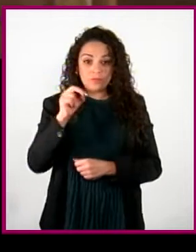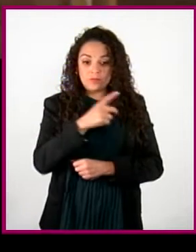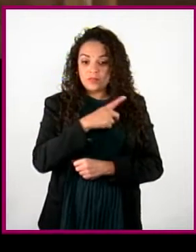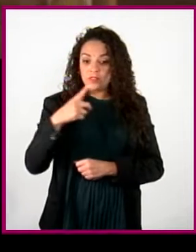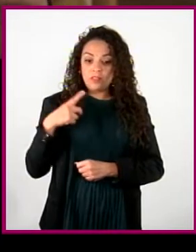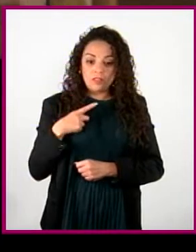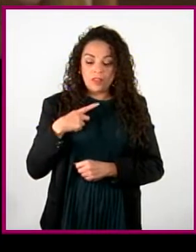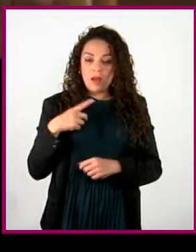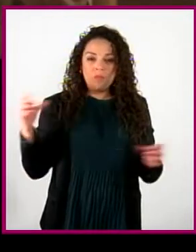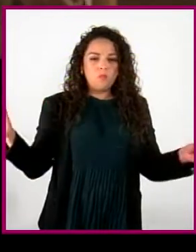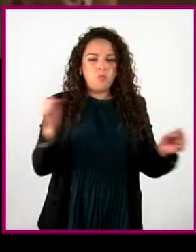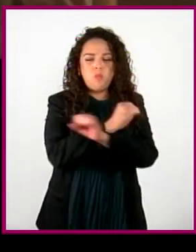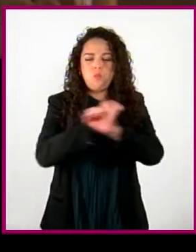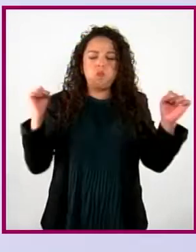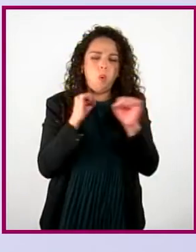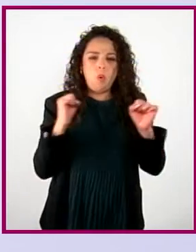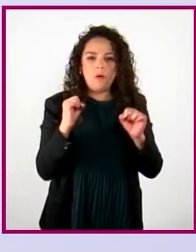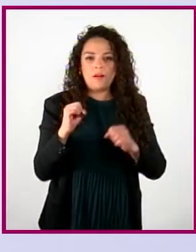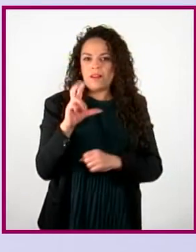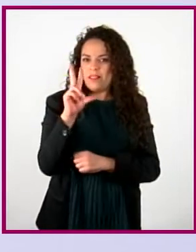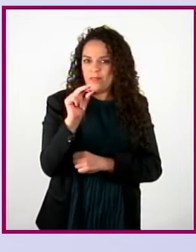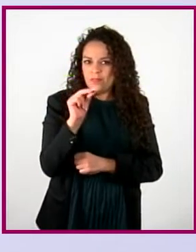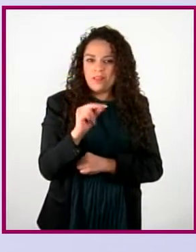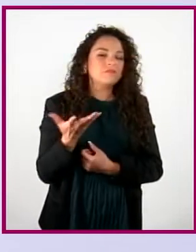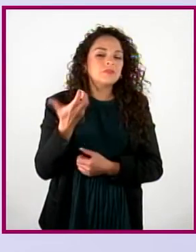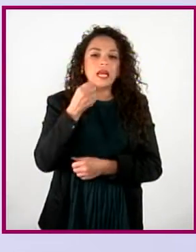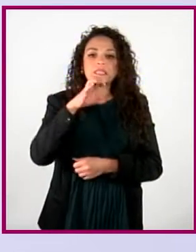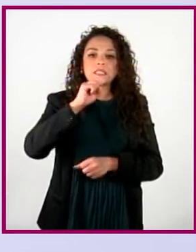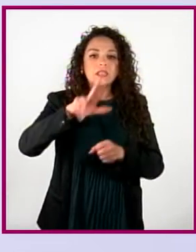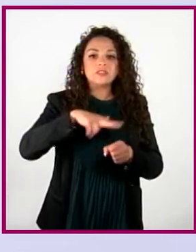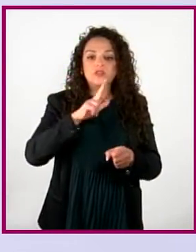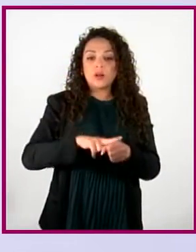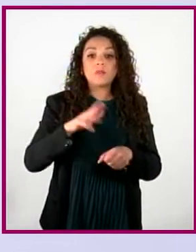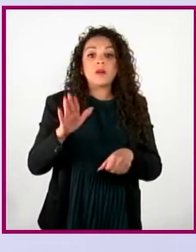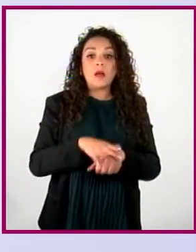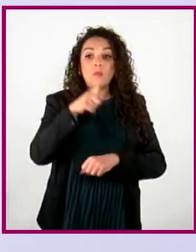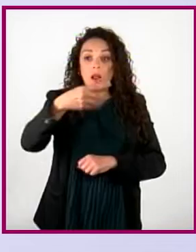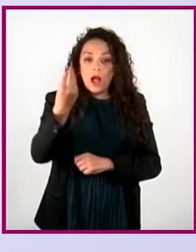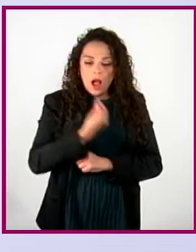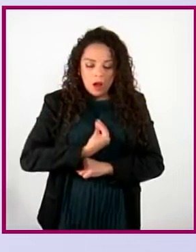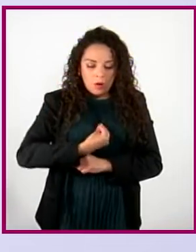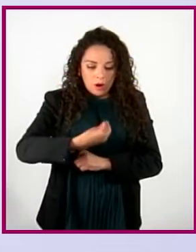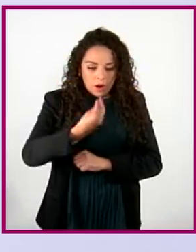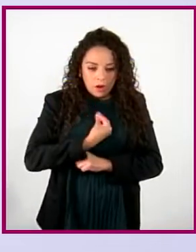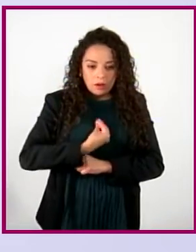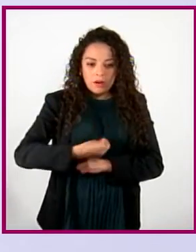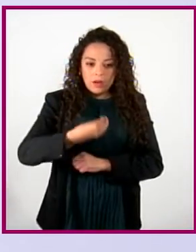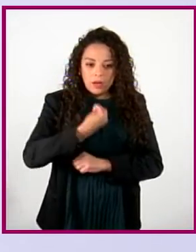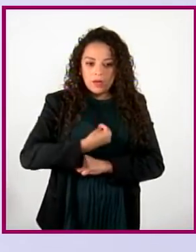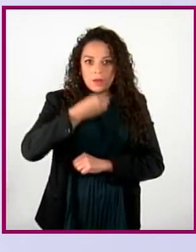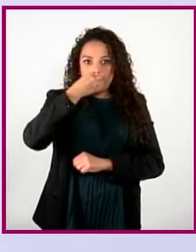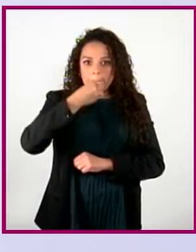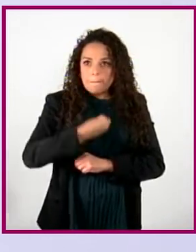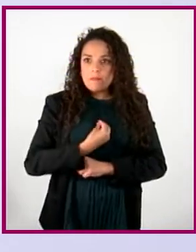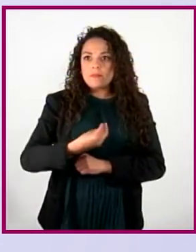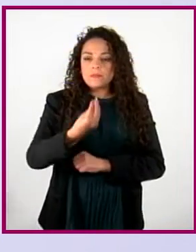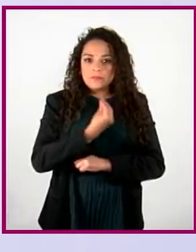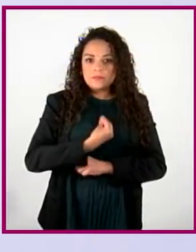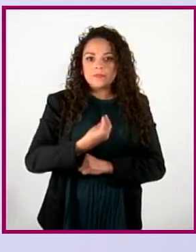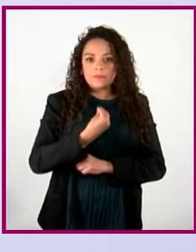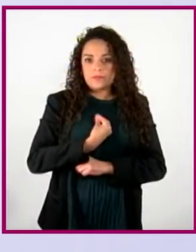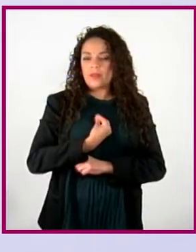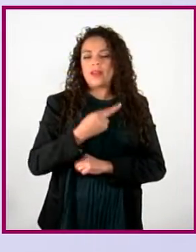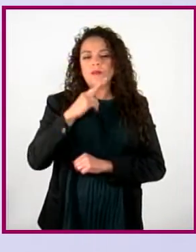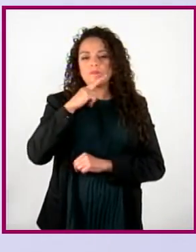típico que explotemos cuando hemos aguantado una emoción en lugar de expresarla de manera tranquila y